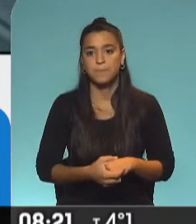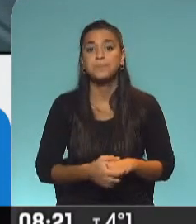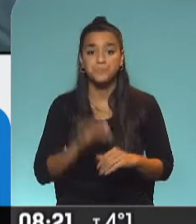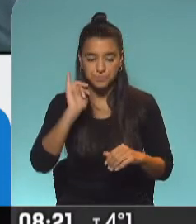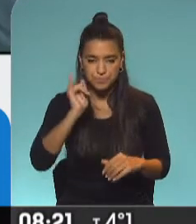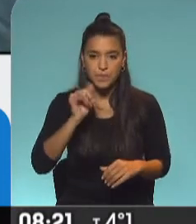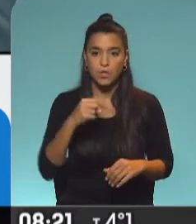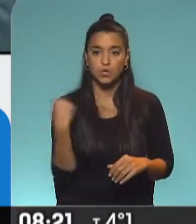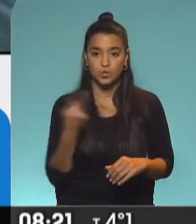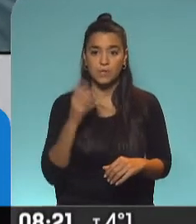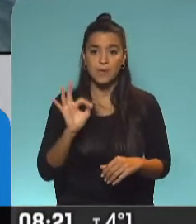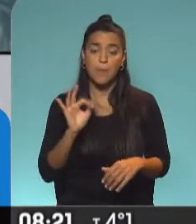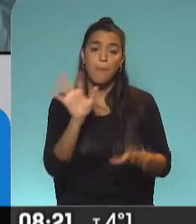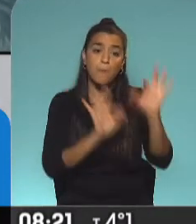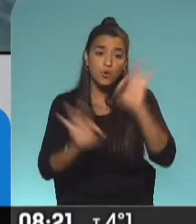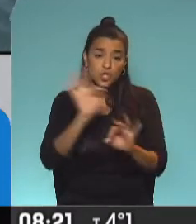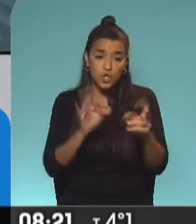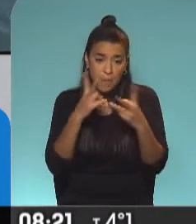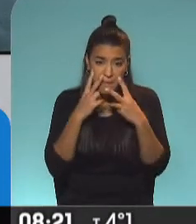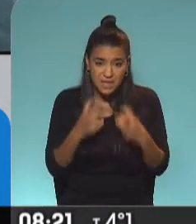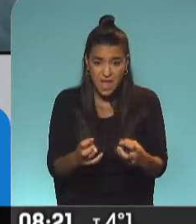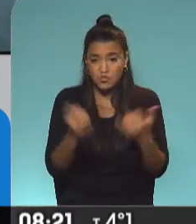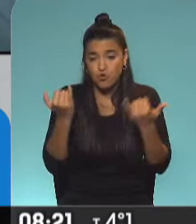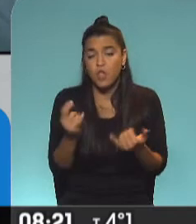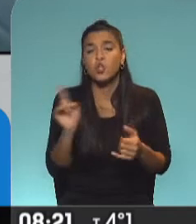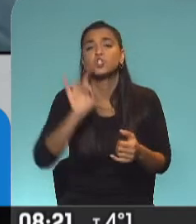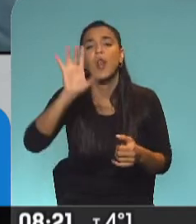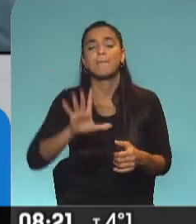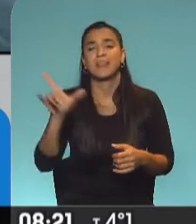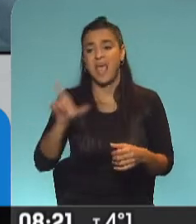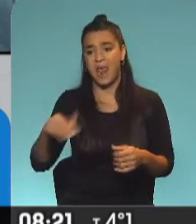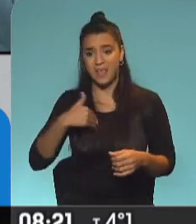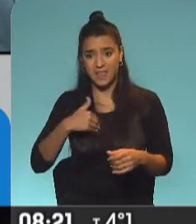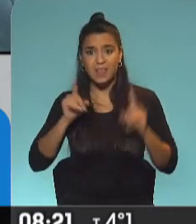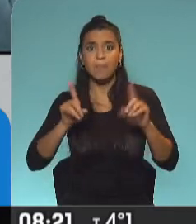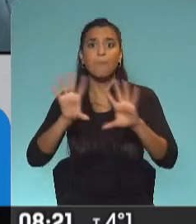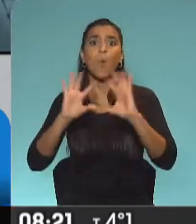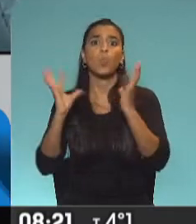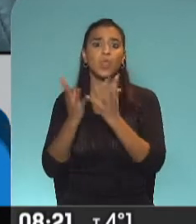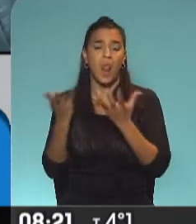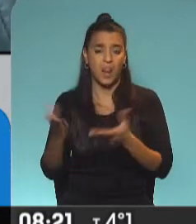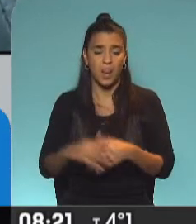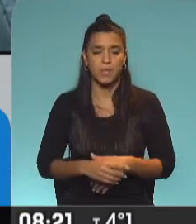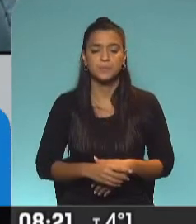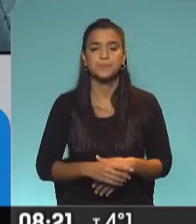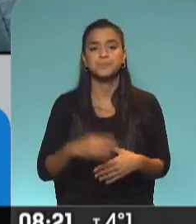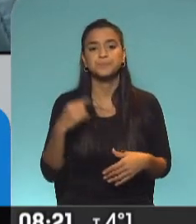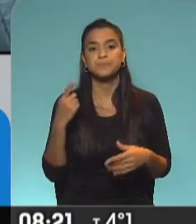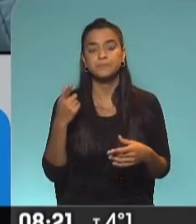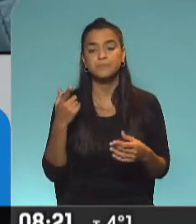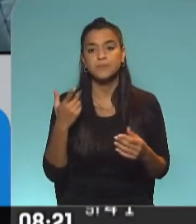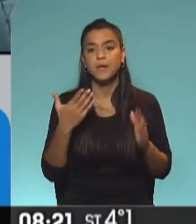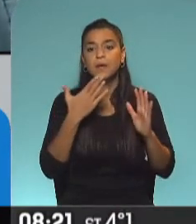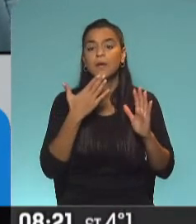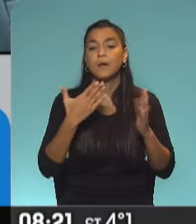Sí, sabemos que esto es un proyecto de investigación, no solo a nivel de Argentina, sino a nivel mundial. El estudio más grande que hay